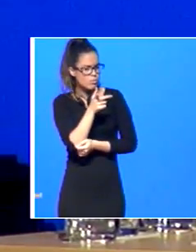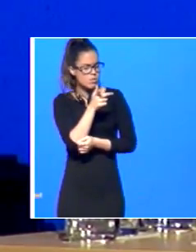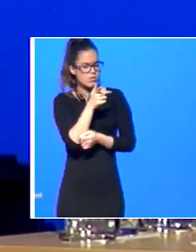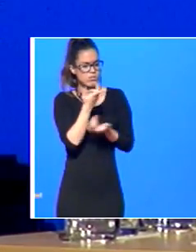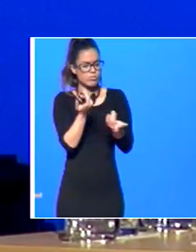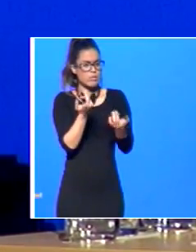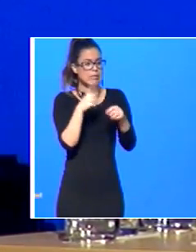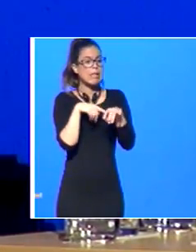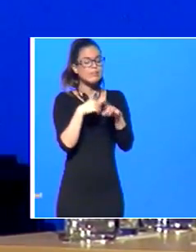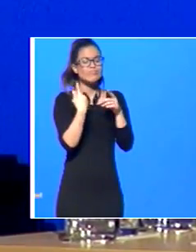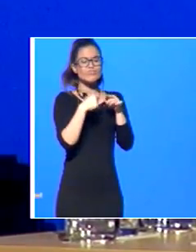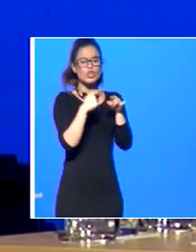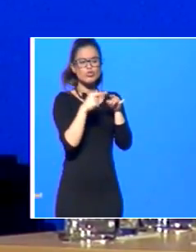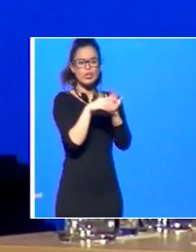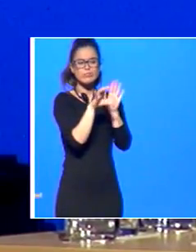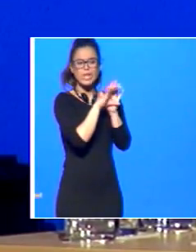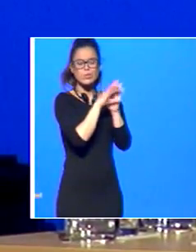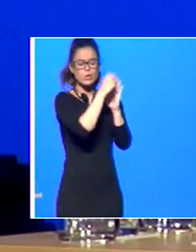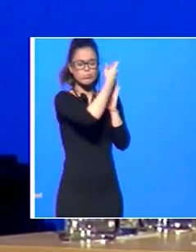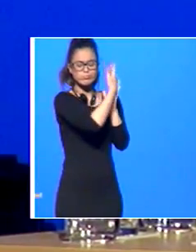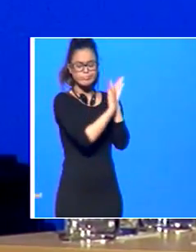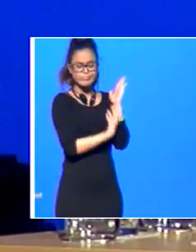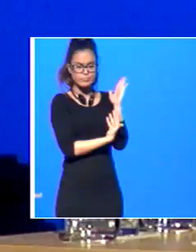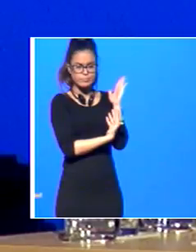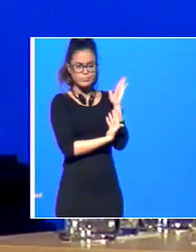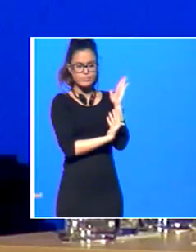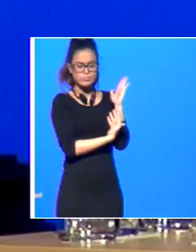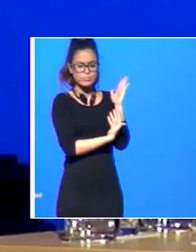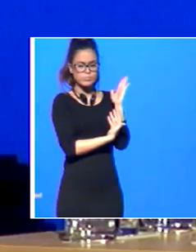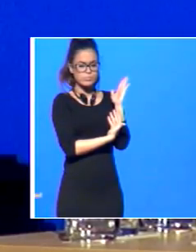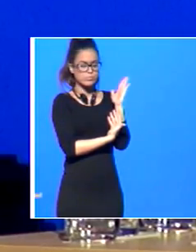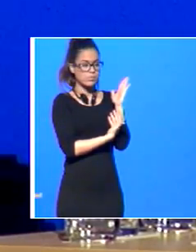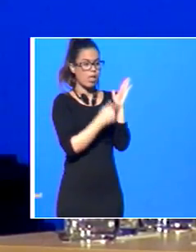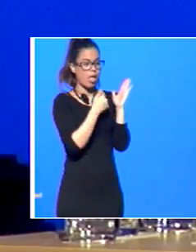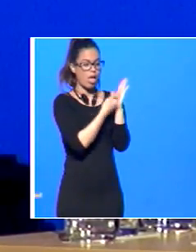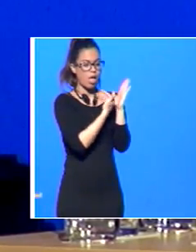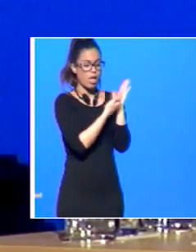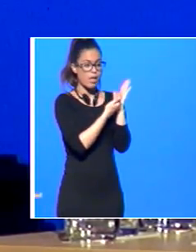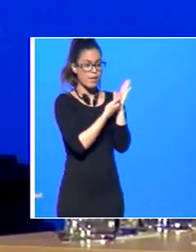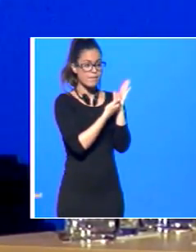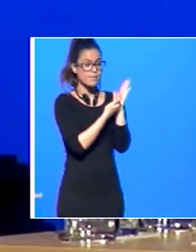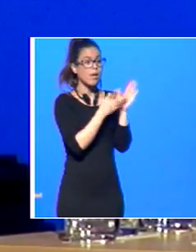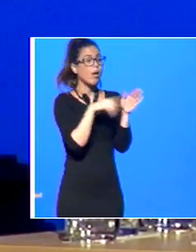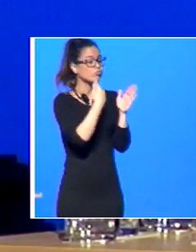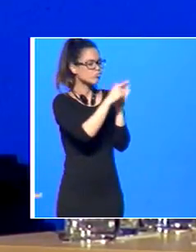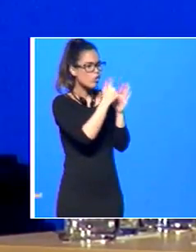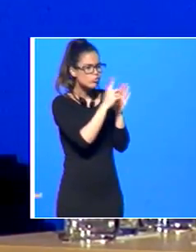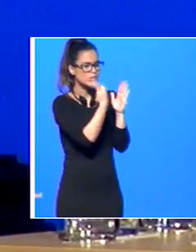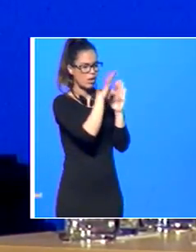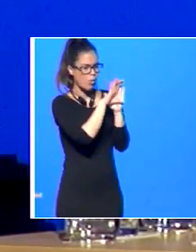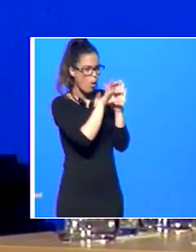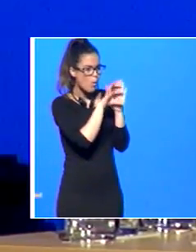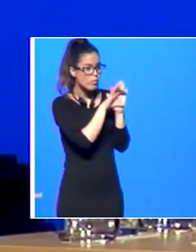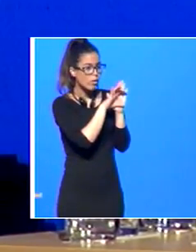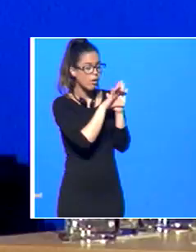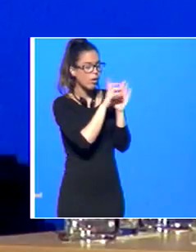del currículum, de trabajar sobre aspectos del currículum, y a partir del trabajo de aspectos del currículum se